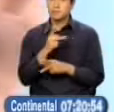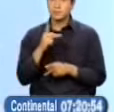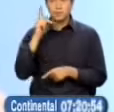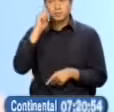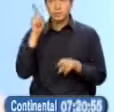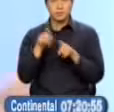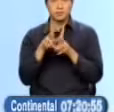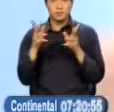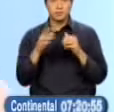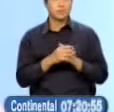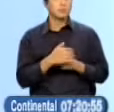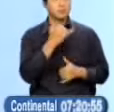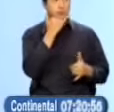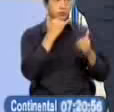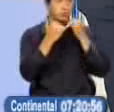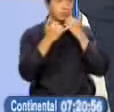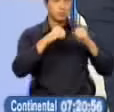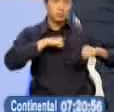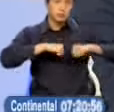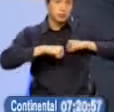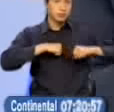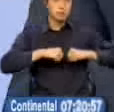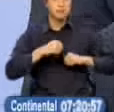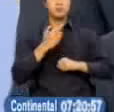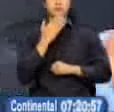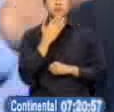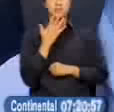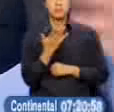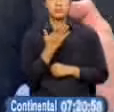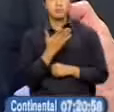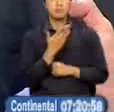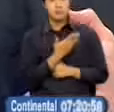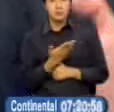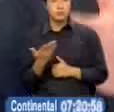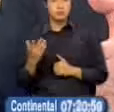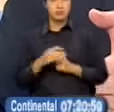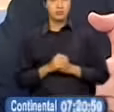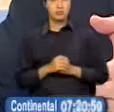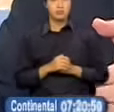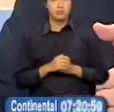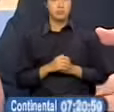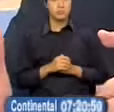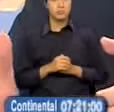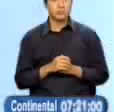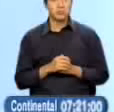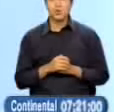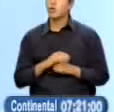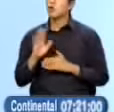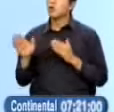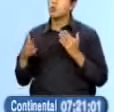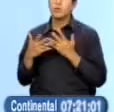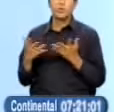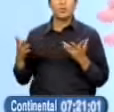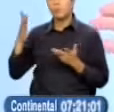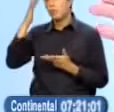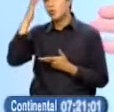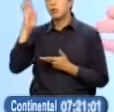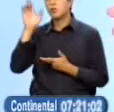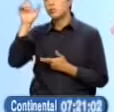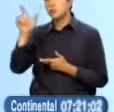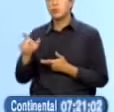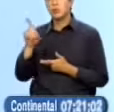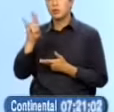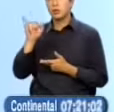vía mala gestión falta de capacidad de reacción que genera todo este desenlace todo todo eso porque ella podría haber